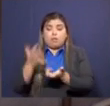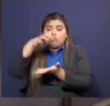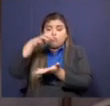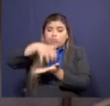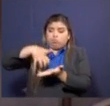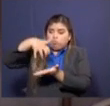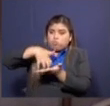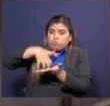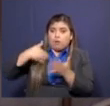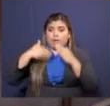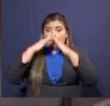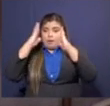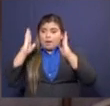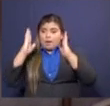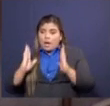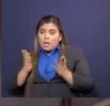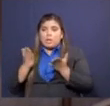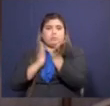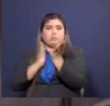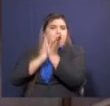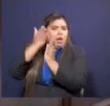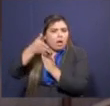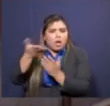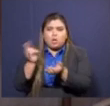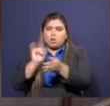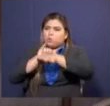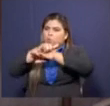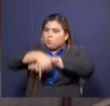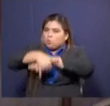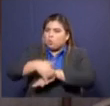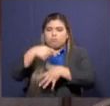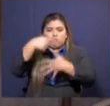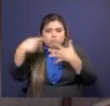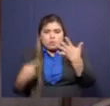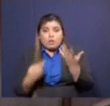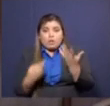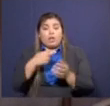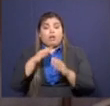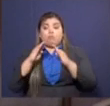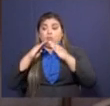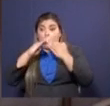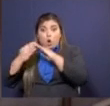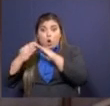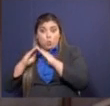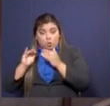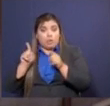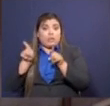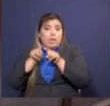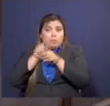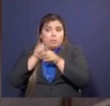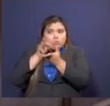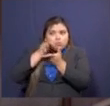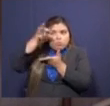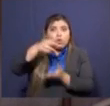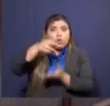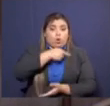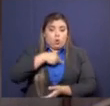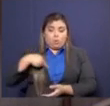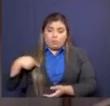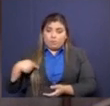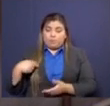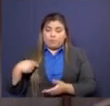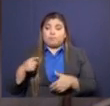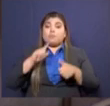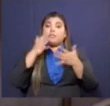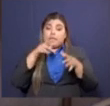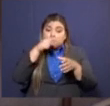agricultura familiar, ya sea rural o de las comarcas. Se ha destinado en esta primera fase